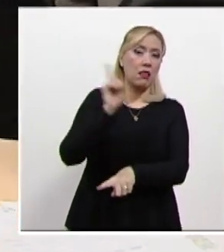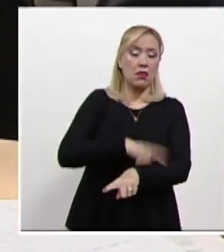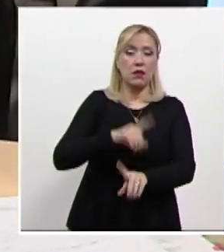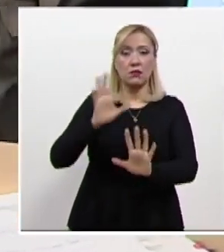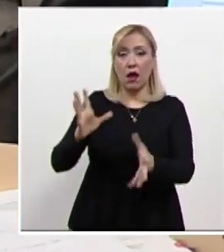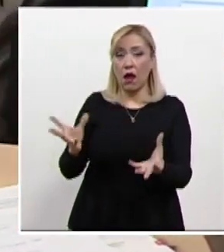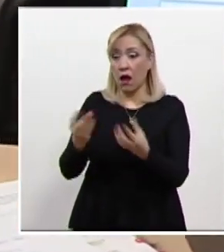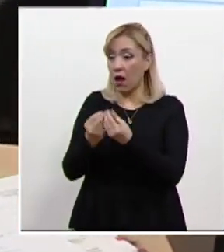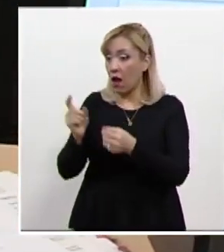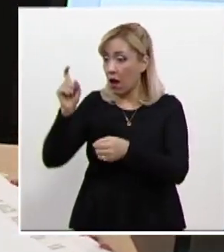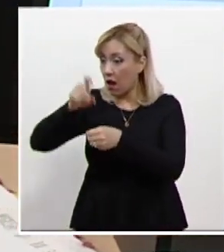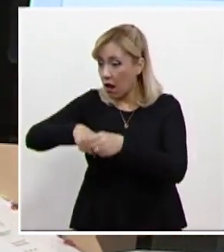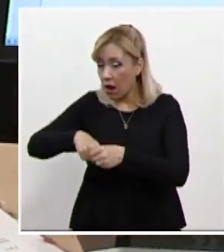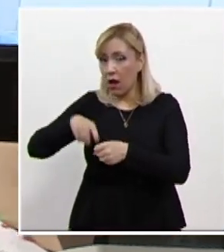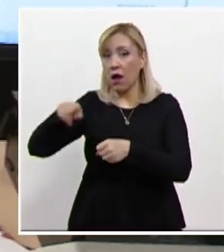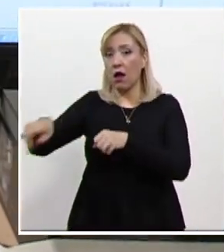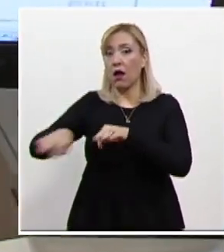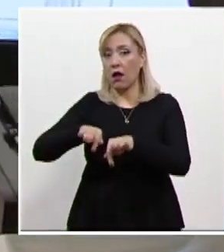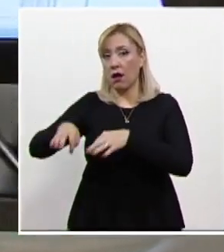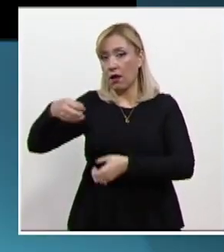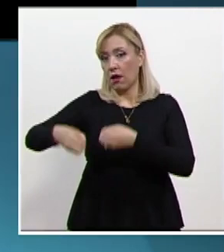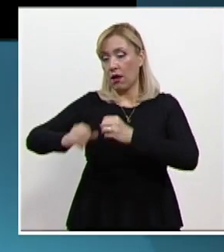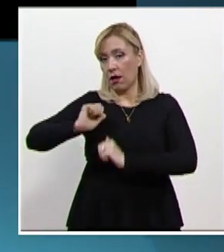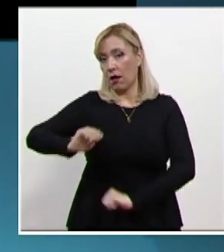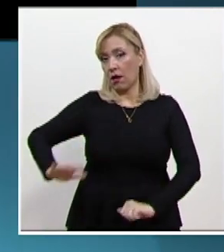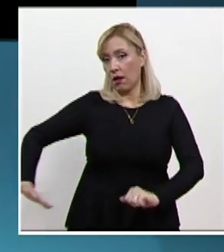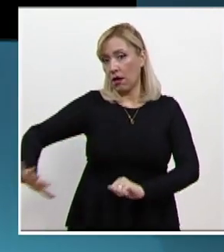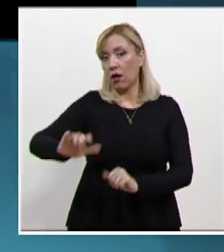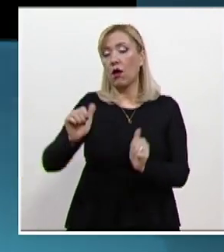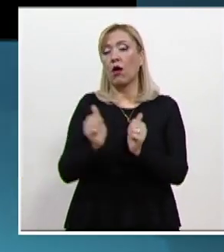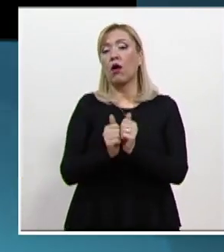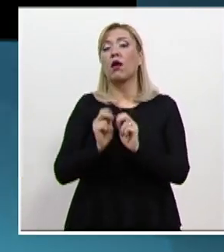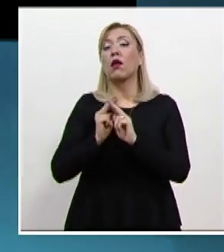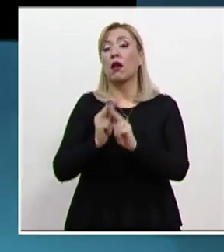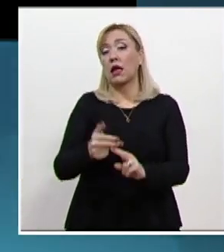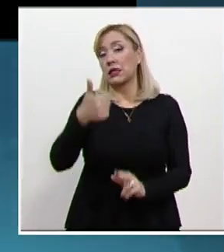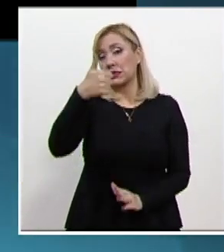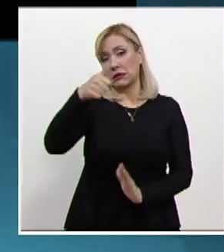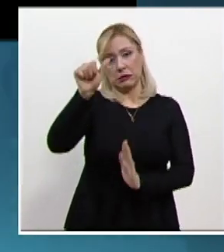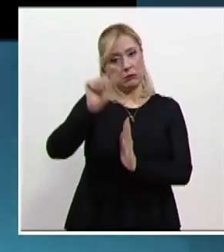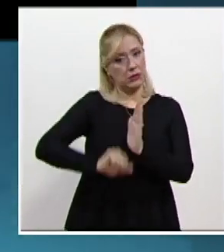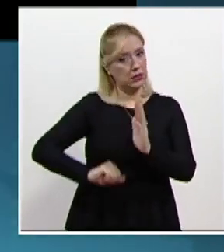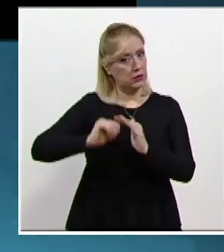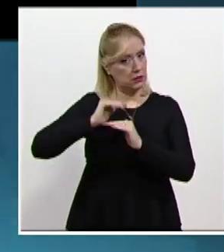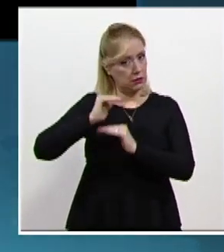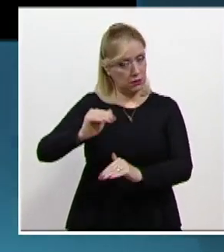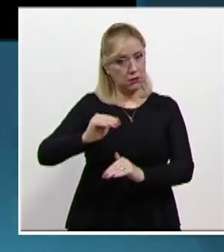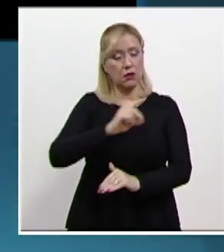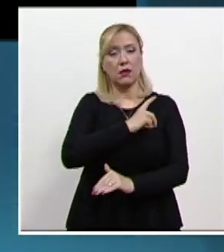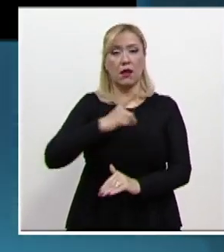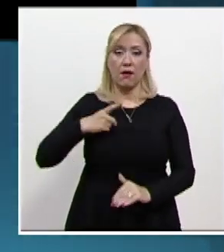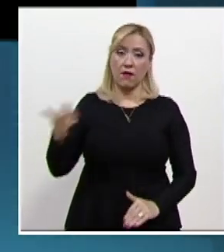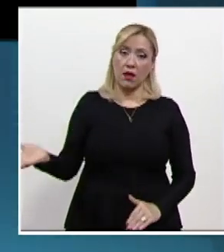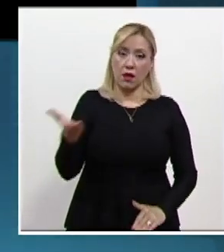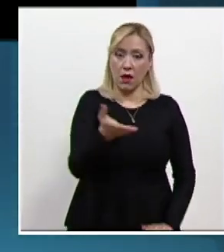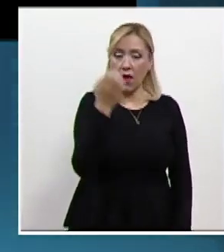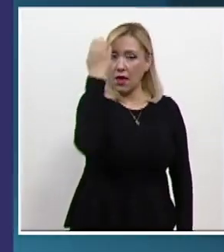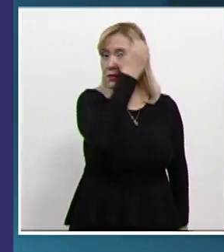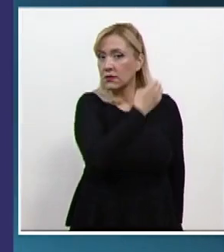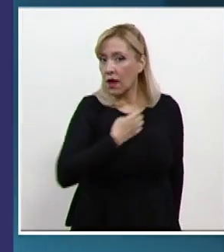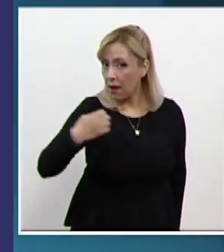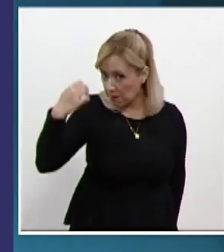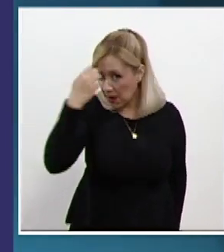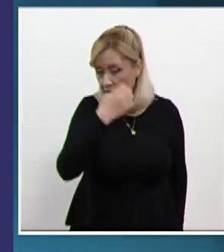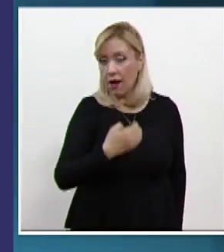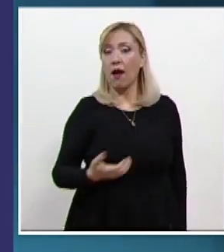algún órgano jurisdiccional del Poder Judicial con una antigüedad mínima de 6 meses. Deberán presentar un examen de admisión, tras lo